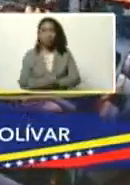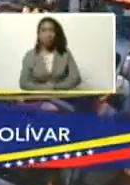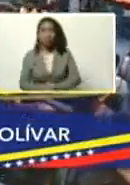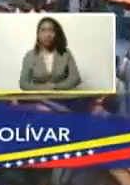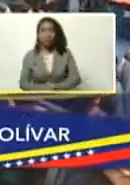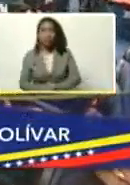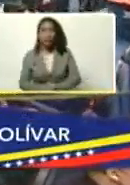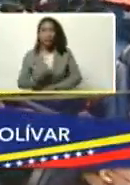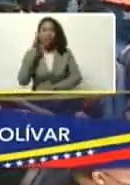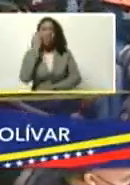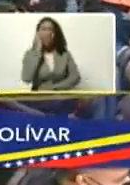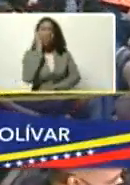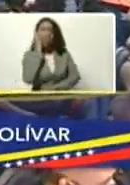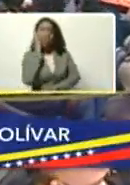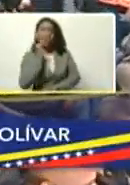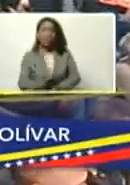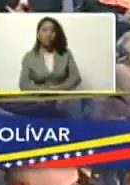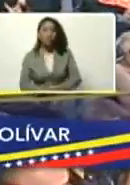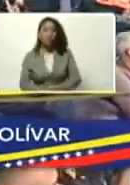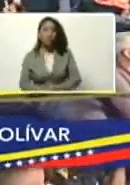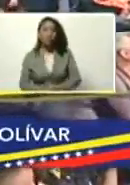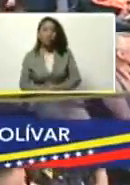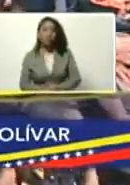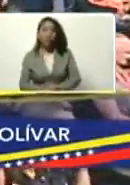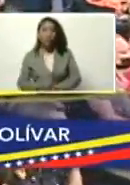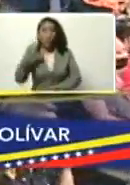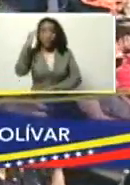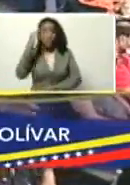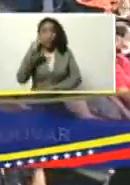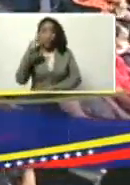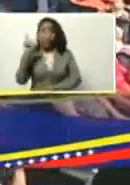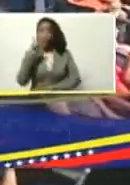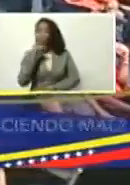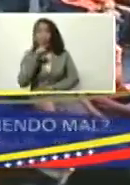¿En Facebook? Ah, los cadetes no tienen TikTok.